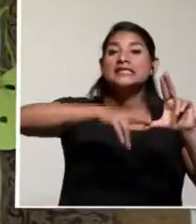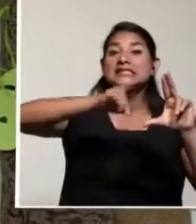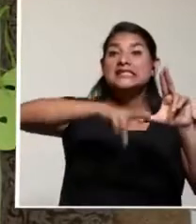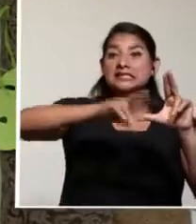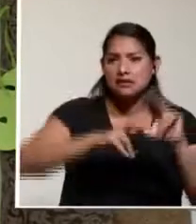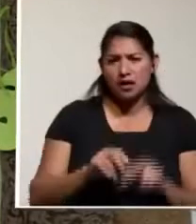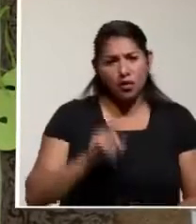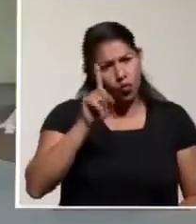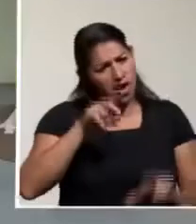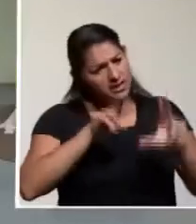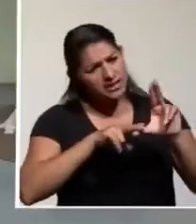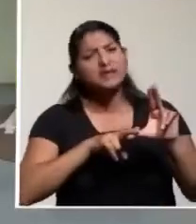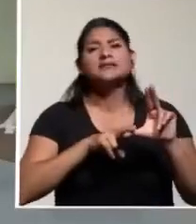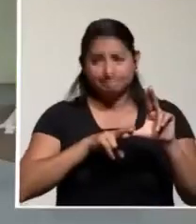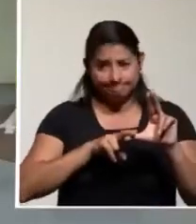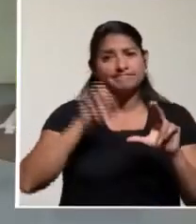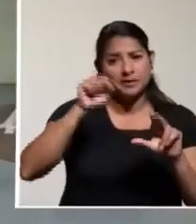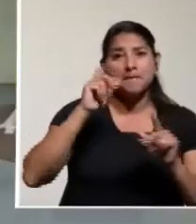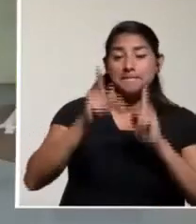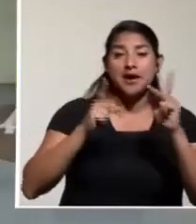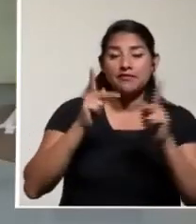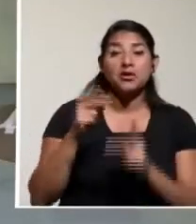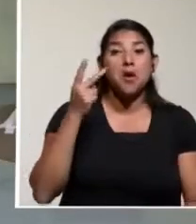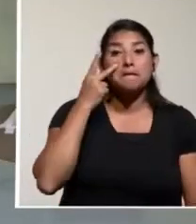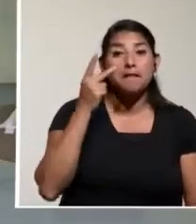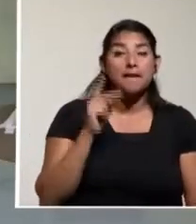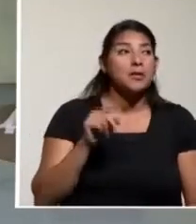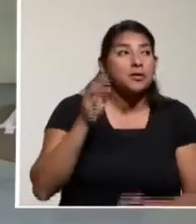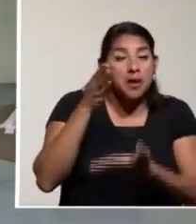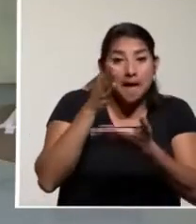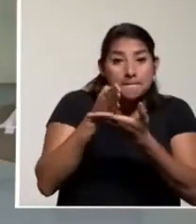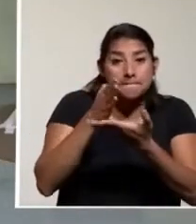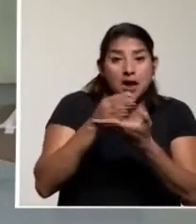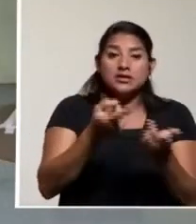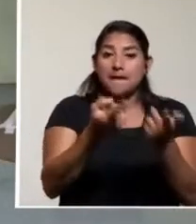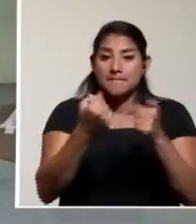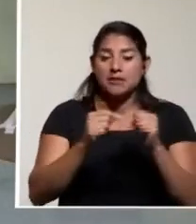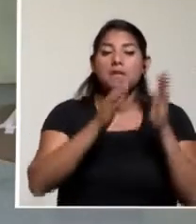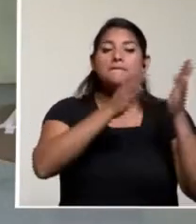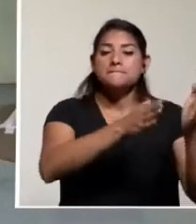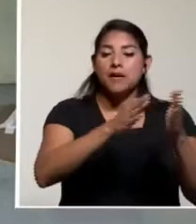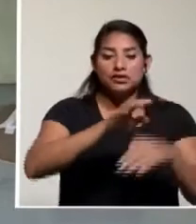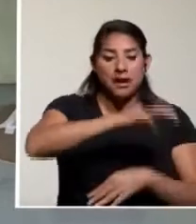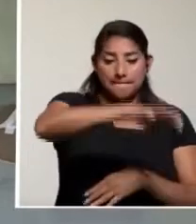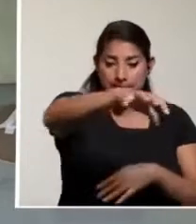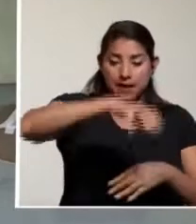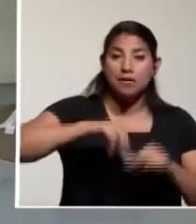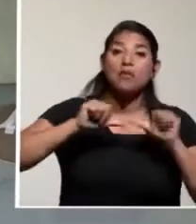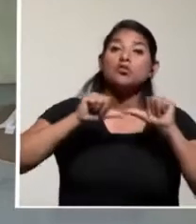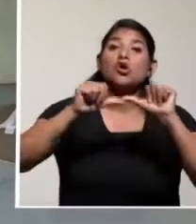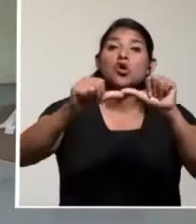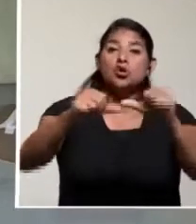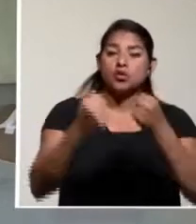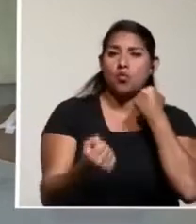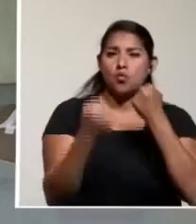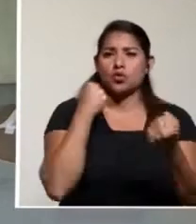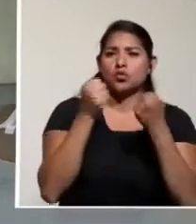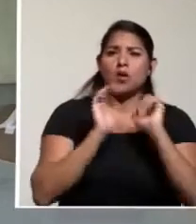¿Una silla? Sí. Perfecto. Nos vemos, vamos a preparar. De acuerdo, Niña Carla, sigamos estirando nuestro